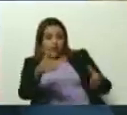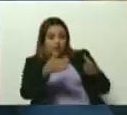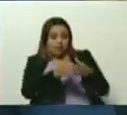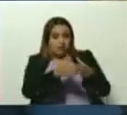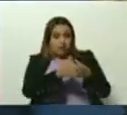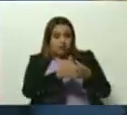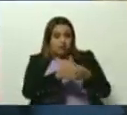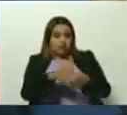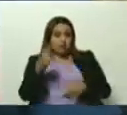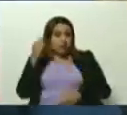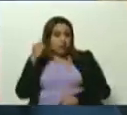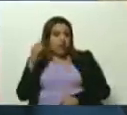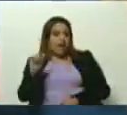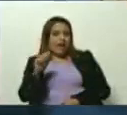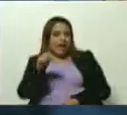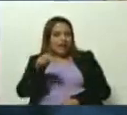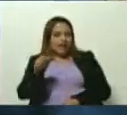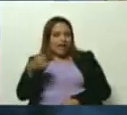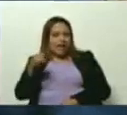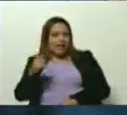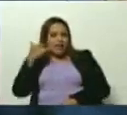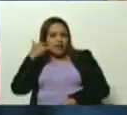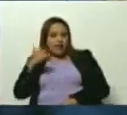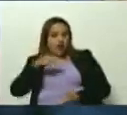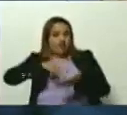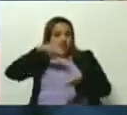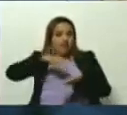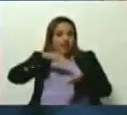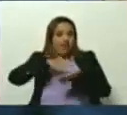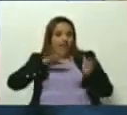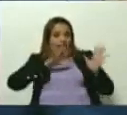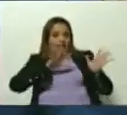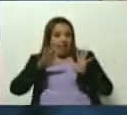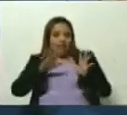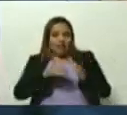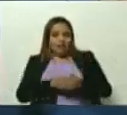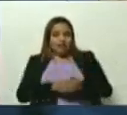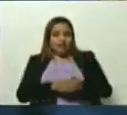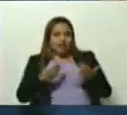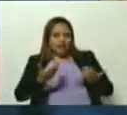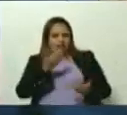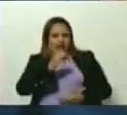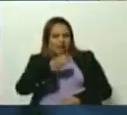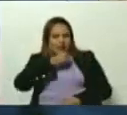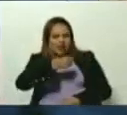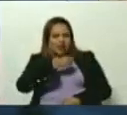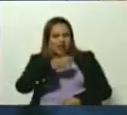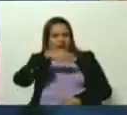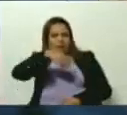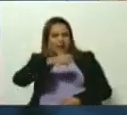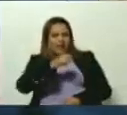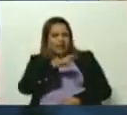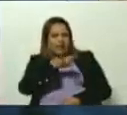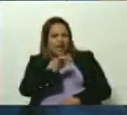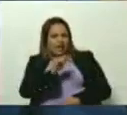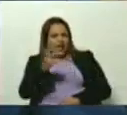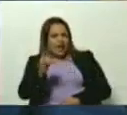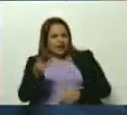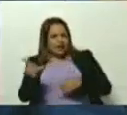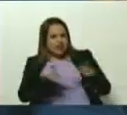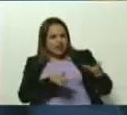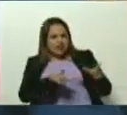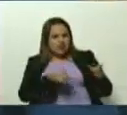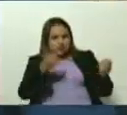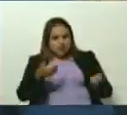señora Arajade, que la tengo acá atrás con el teléfono brincando detrás de cámara. ¿Qué pasó con María Gabriela? ¿La tenemos lista? Bueno, ministro, porque